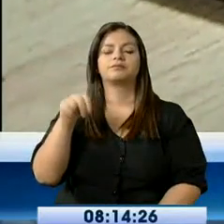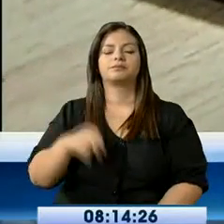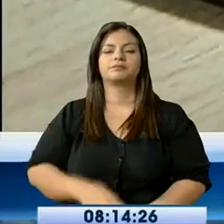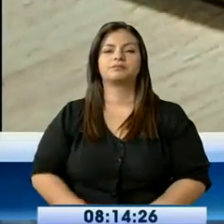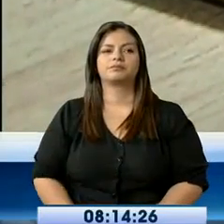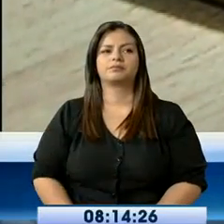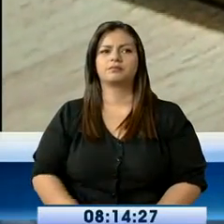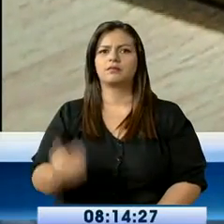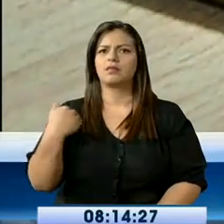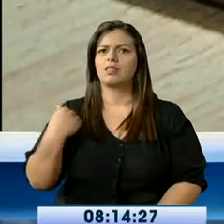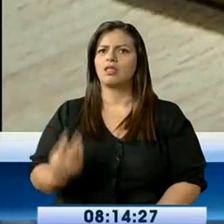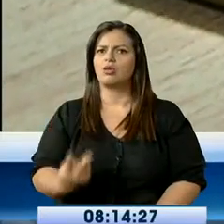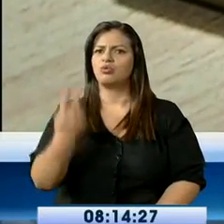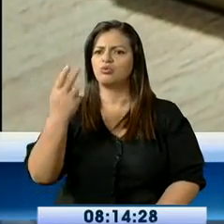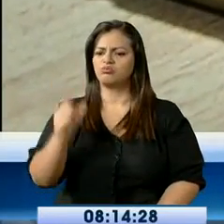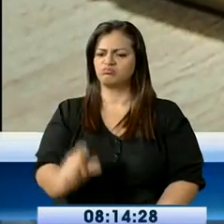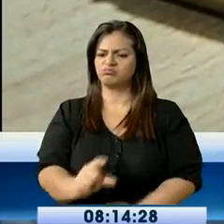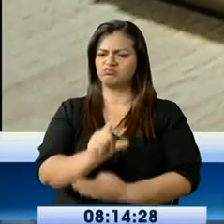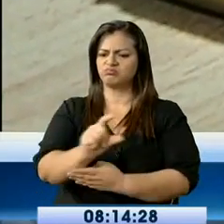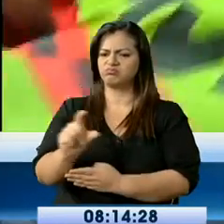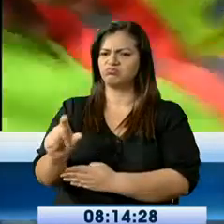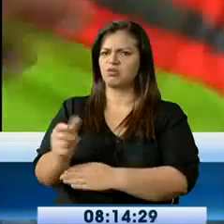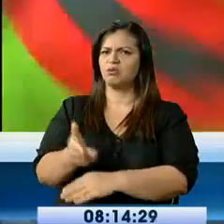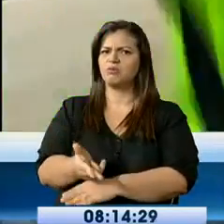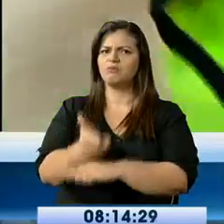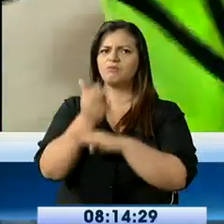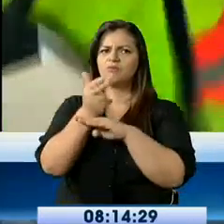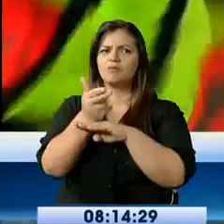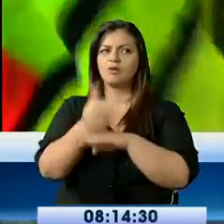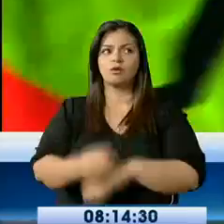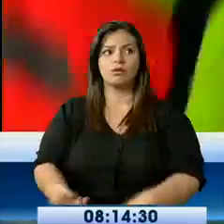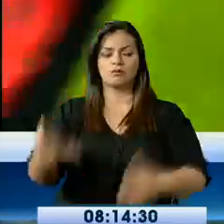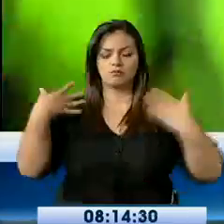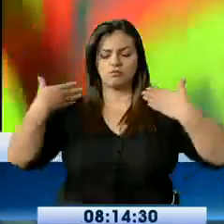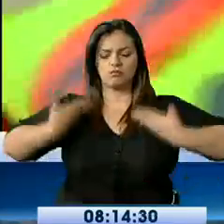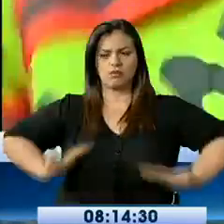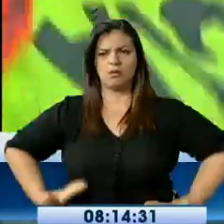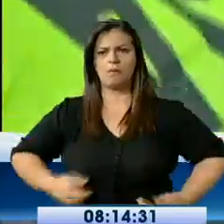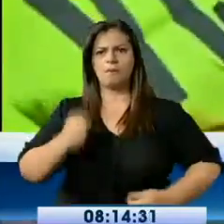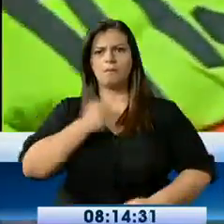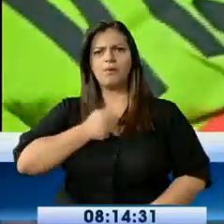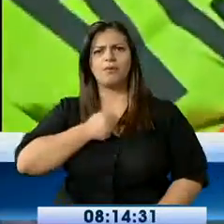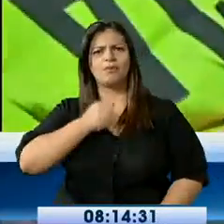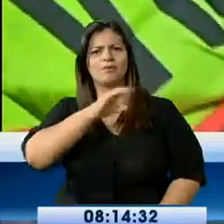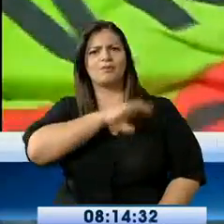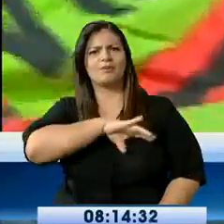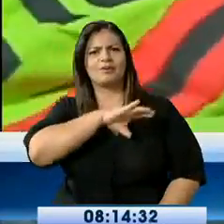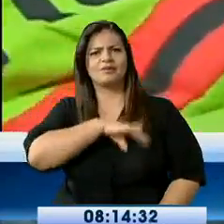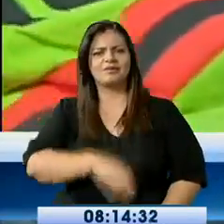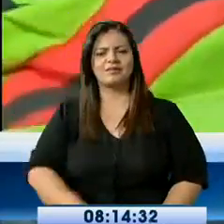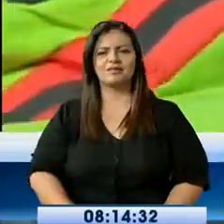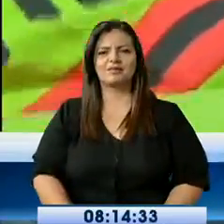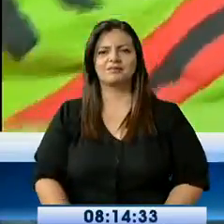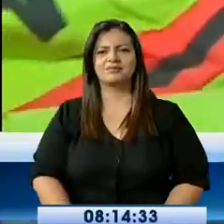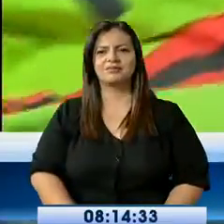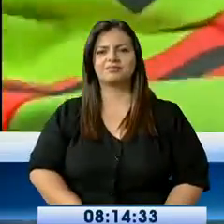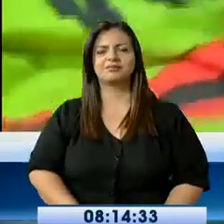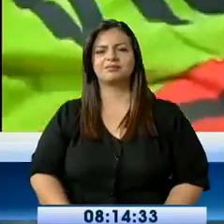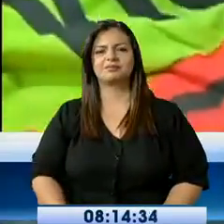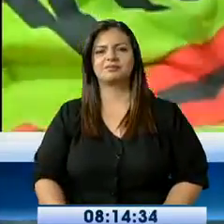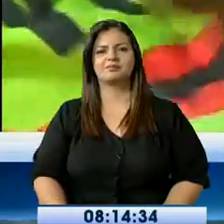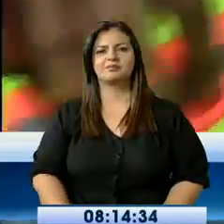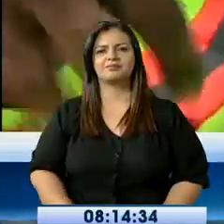dos proyectiles de arma de fuego de largo alcance y un chaleco de la Policía Nacional. Aparentemente